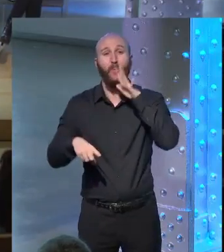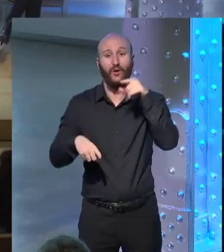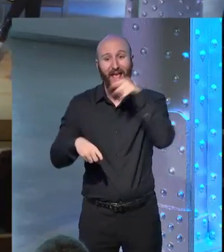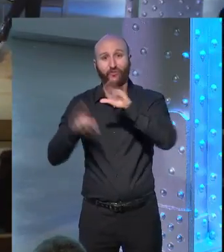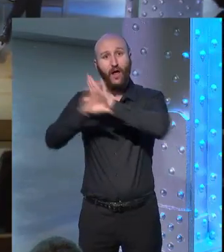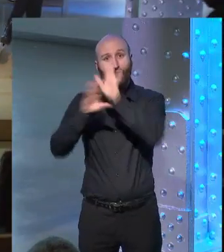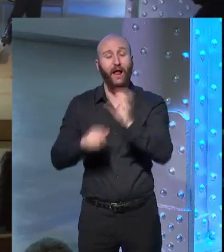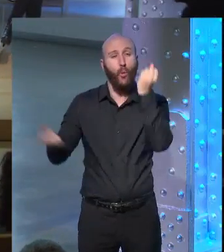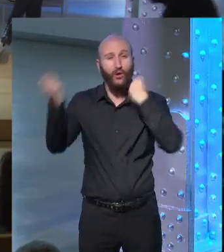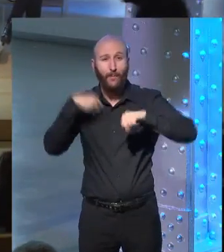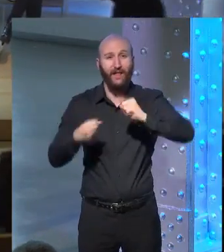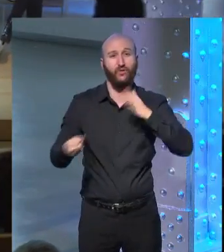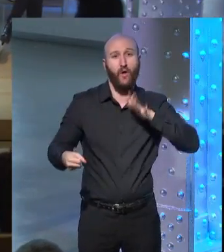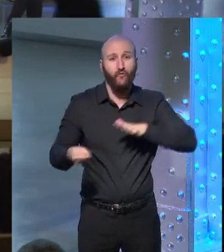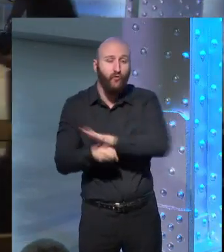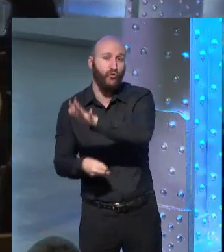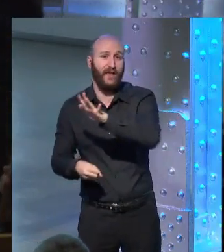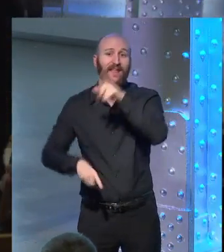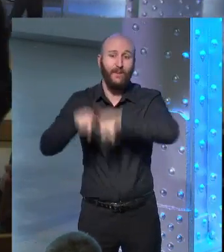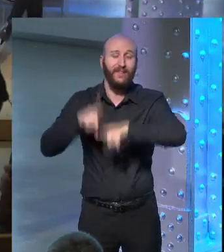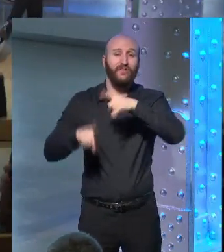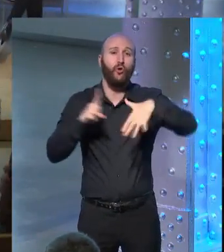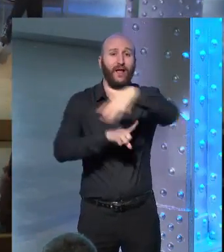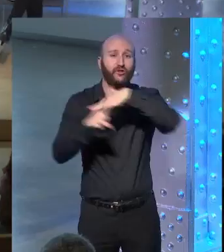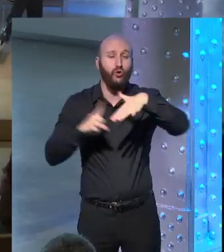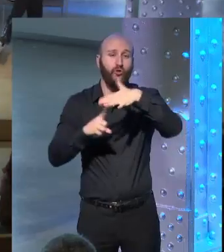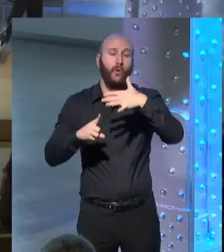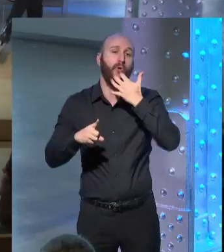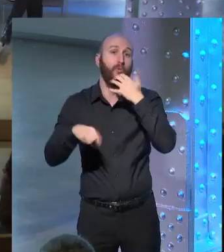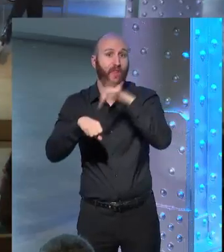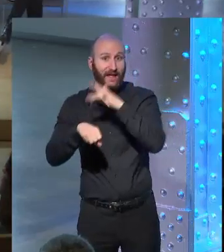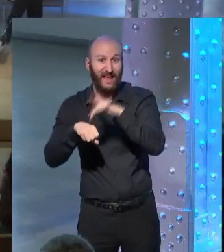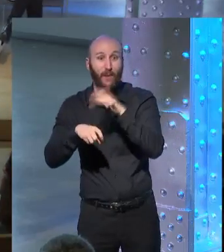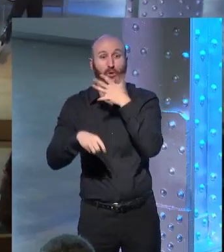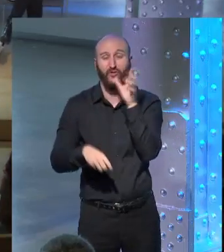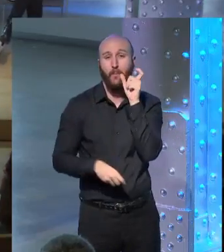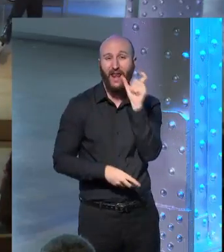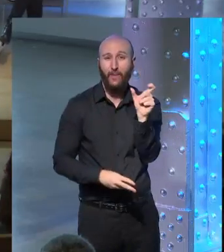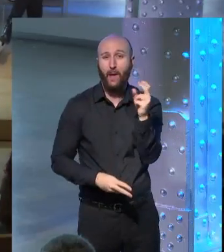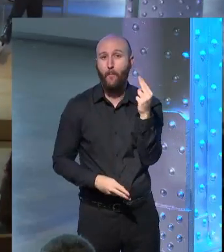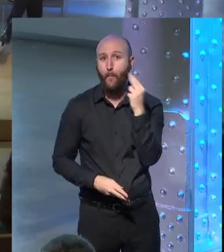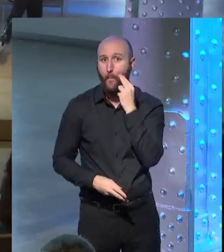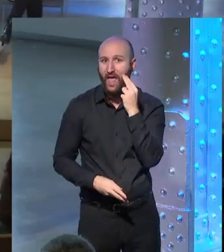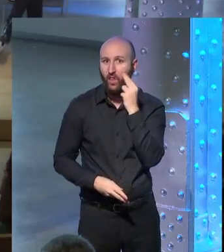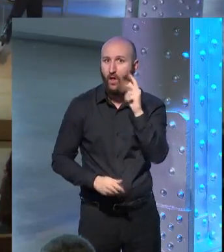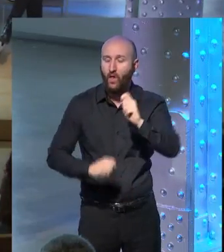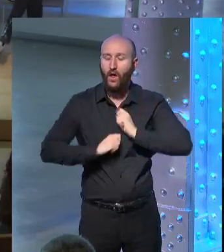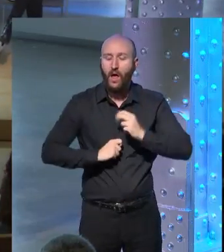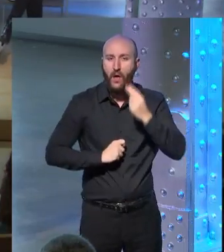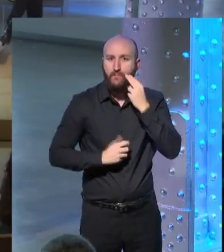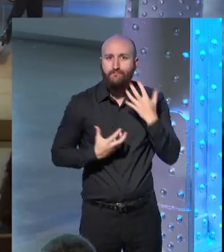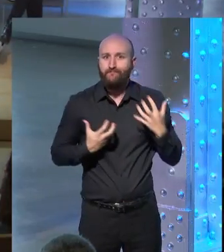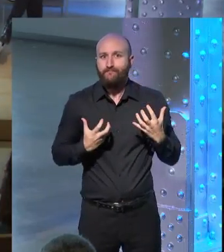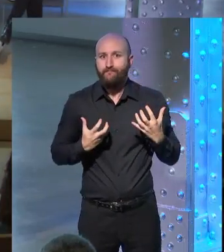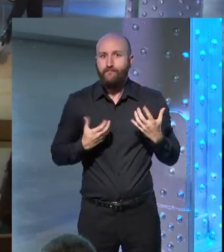su comportamiento tanto en entornos físicos como digitales, ¿no? Por tanto, yo creo que la palabra miedo lo que está haciendo es atemorizar, distanciar,